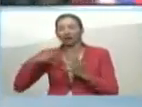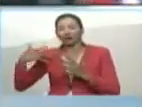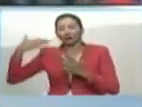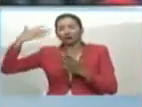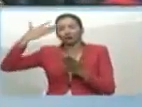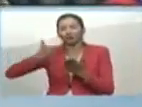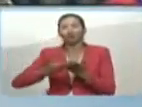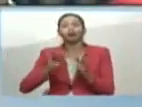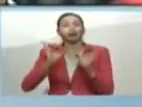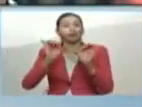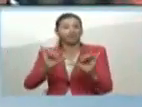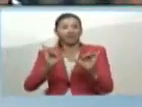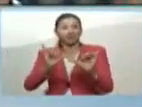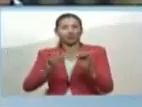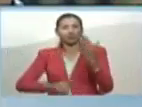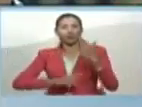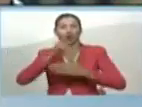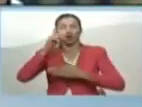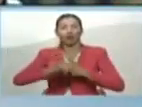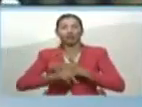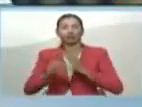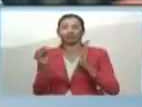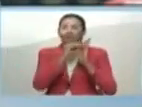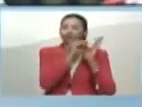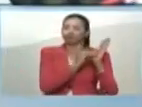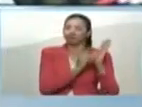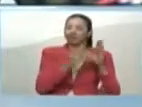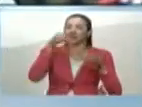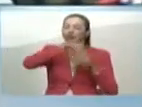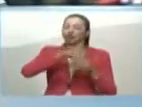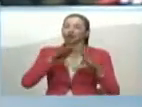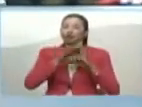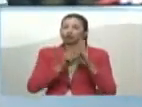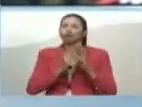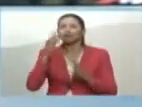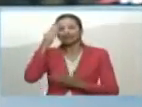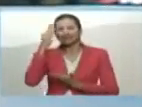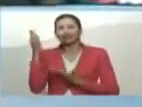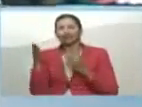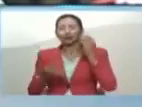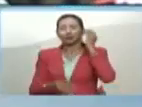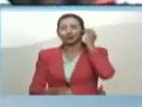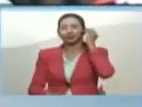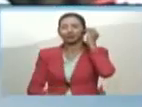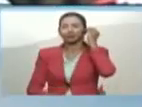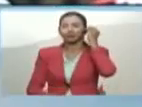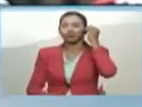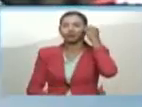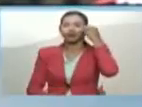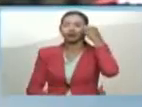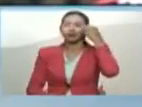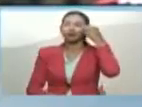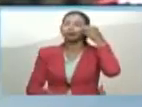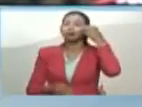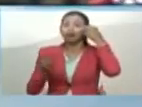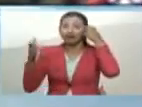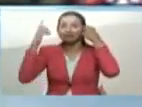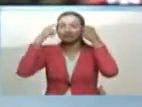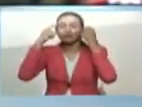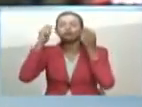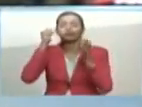del programa que contiene la constitución. Lo sabe Tare, que trabajó en todo el capítulo de derechos humanos, lo